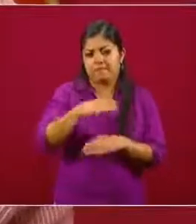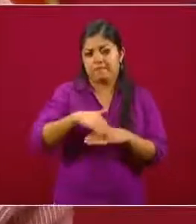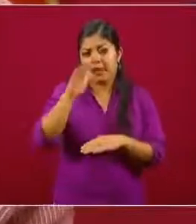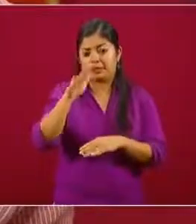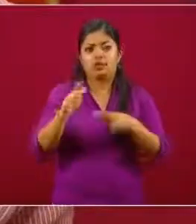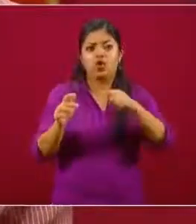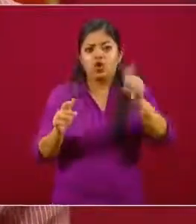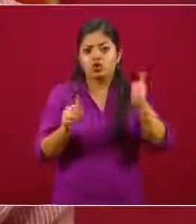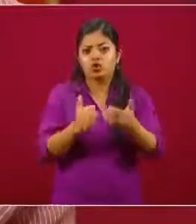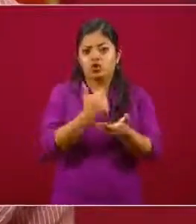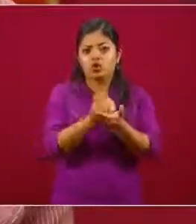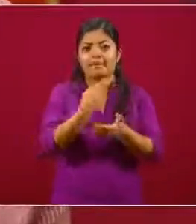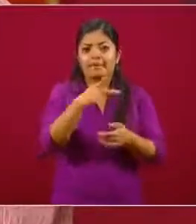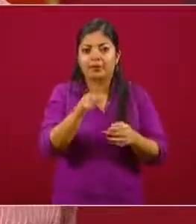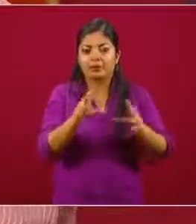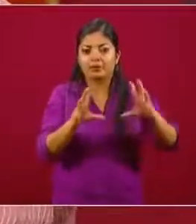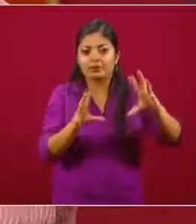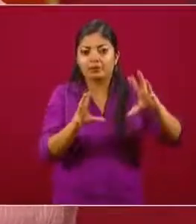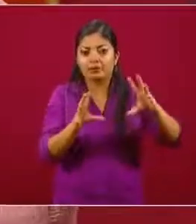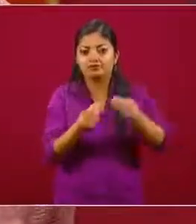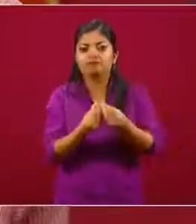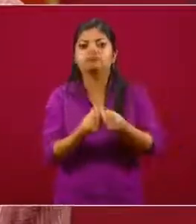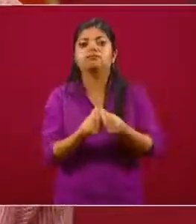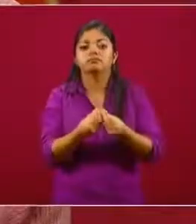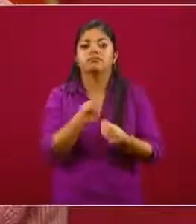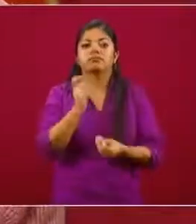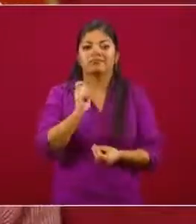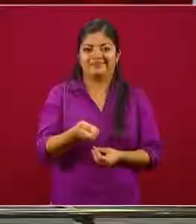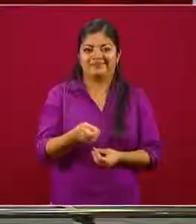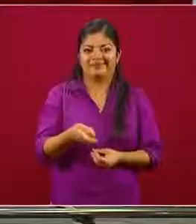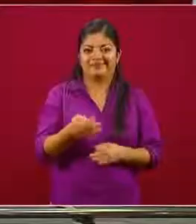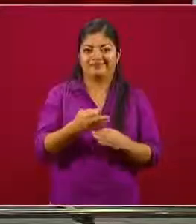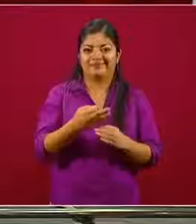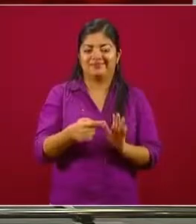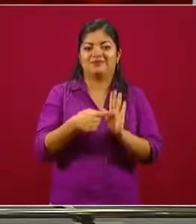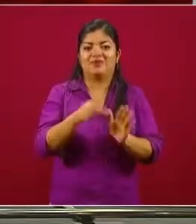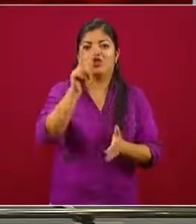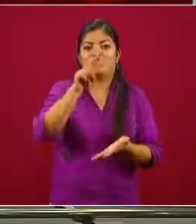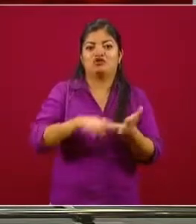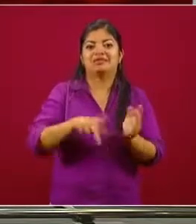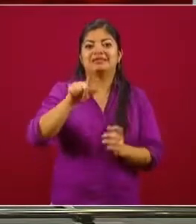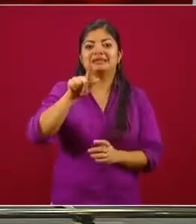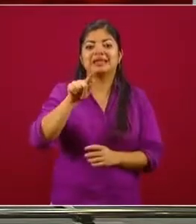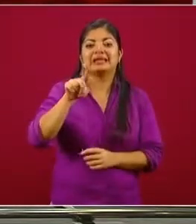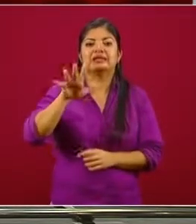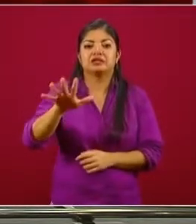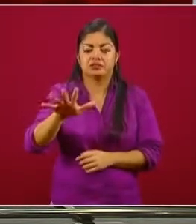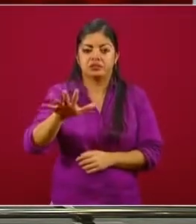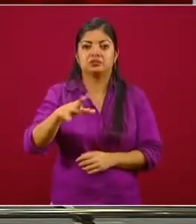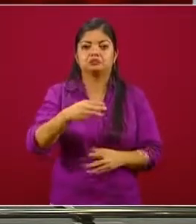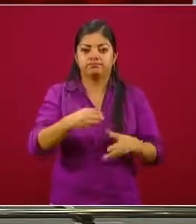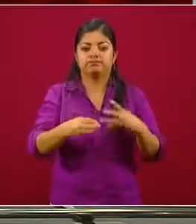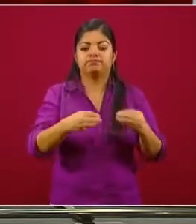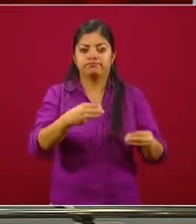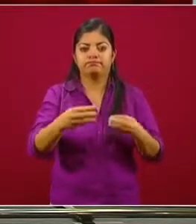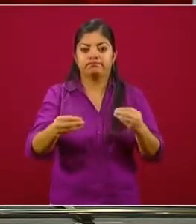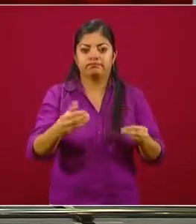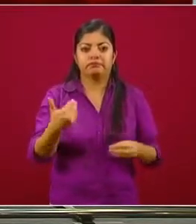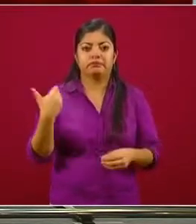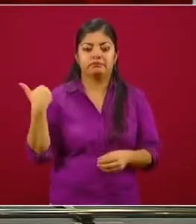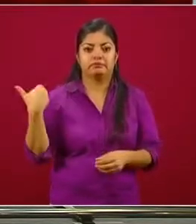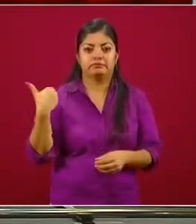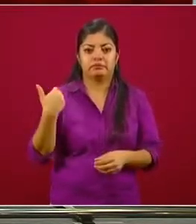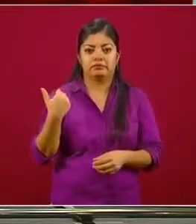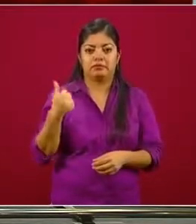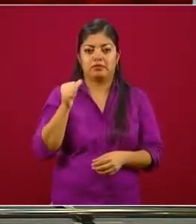suma contribuye a la suma final, que son en este caso los 2,075 casos que se agregaron en las últimas 24